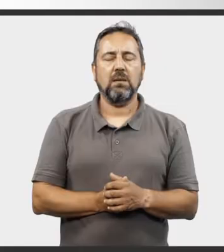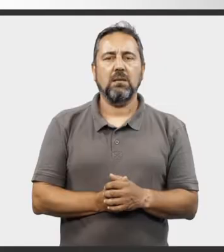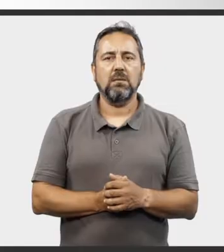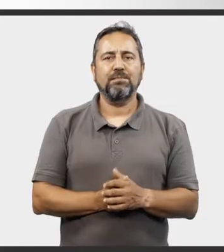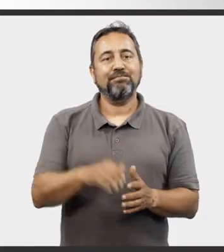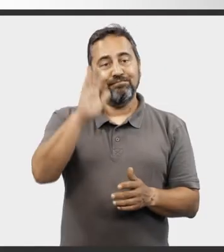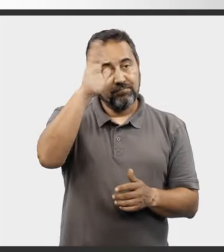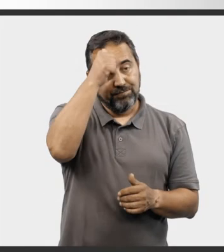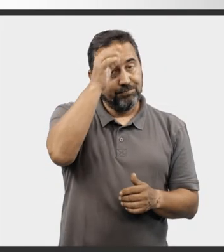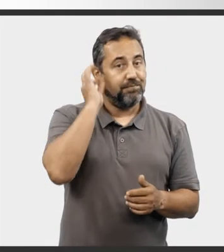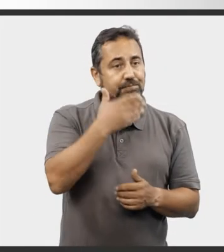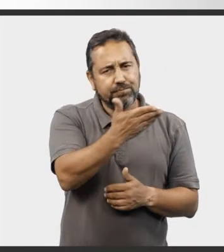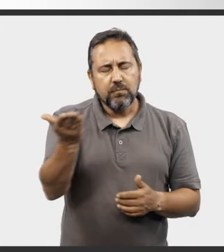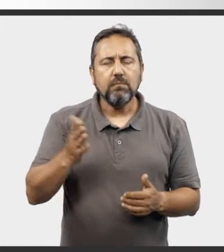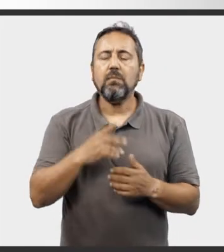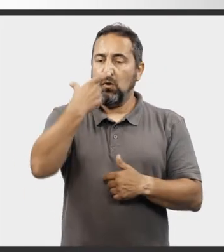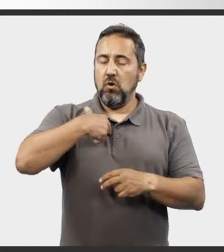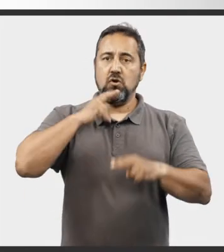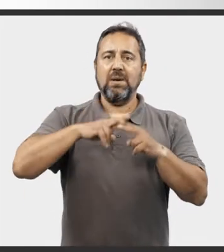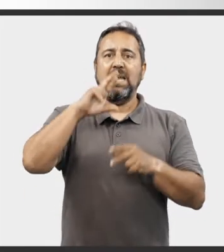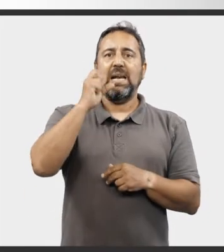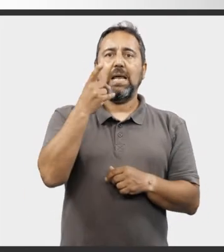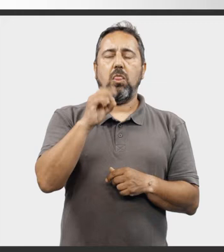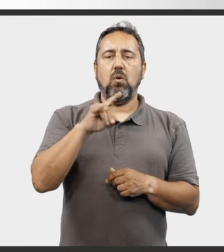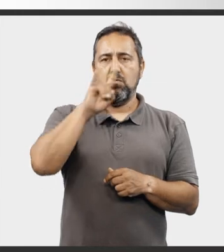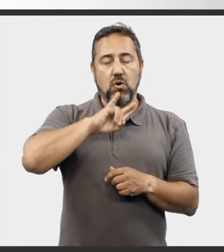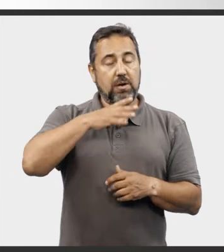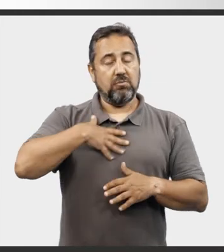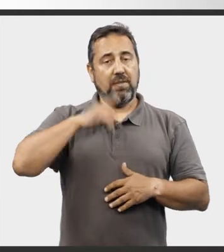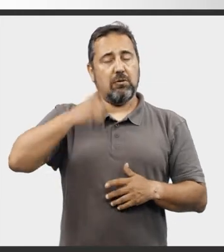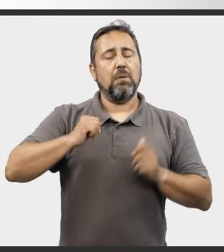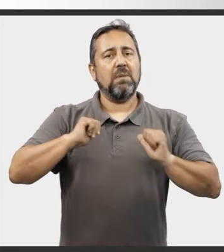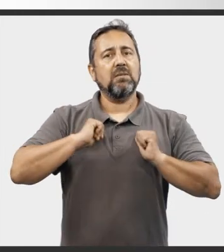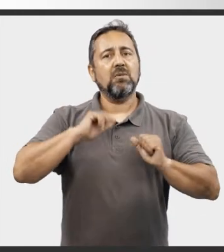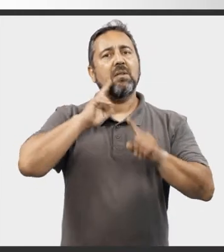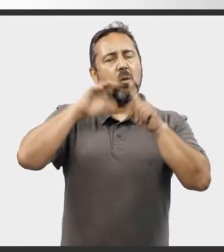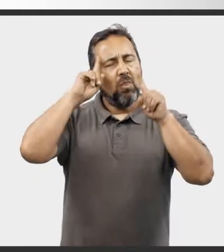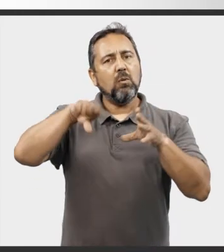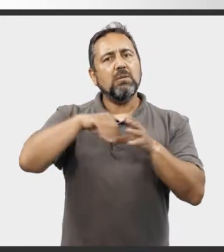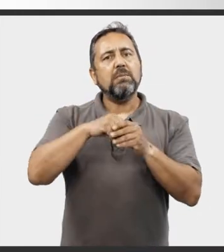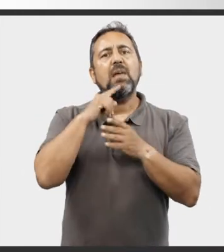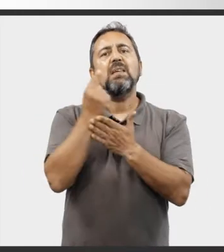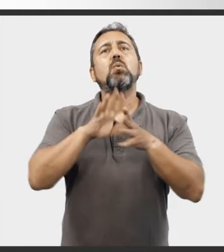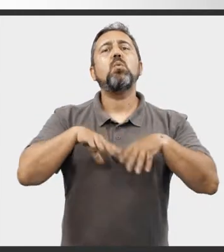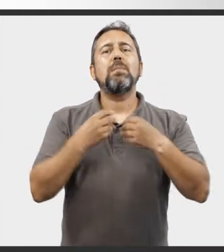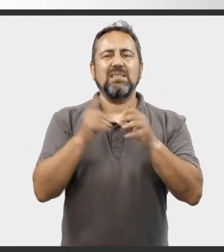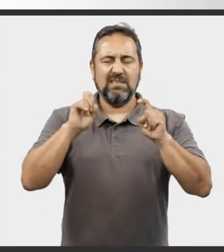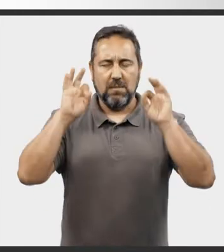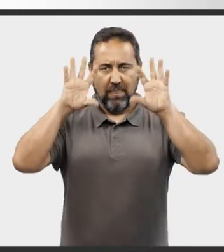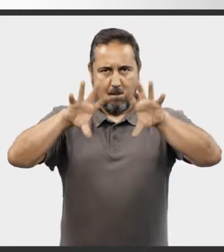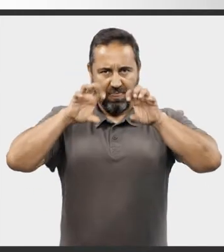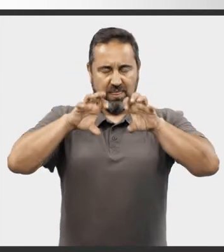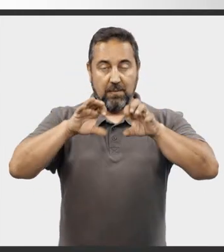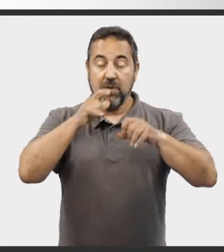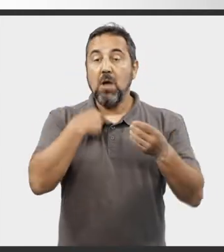hola a todos soy ricardo moreno director del máster en educación inclusiva y diseño universal para el aprendizaje y quiero darte la bienvenida